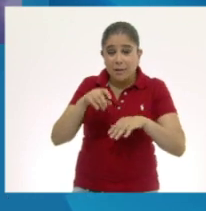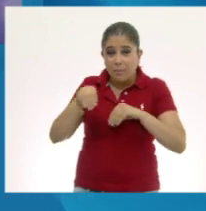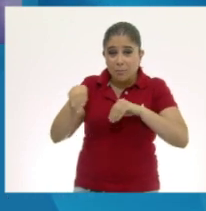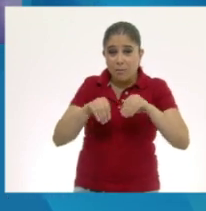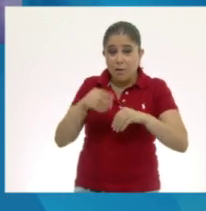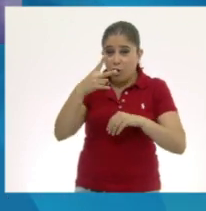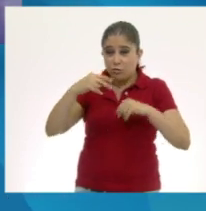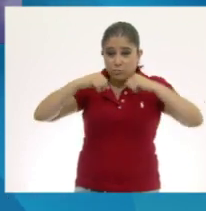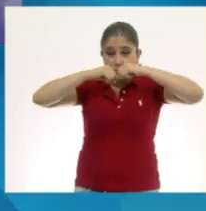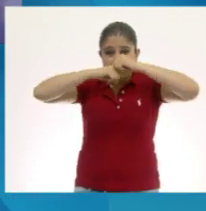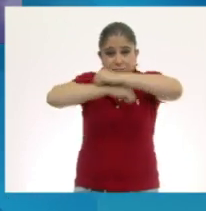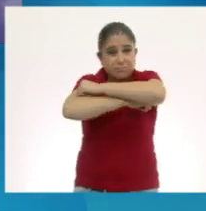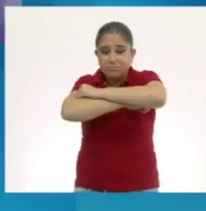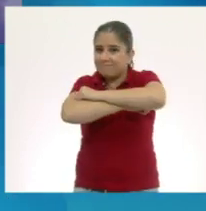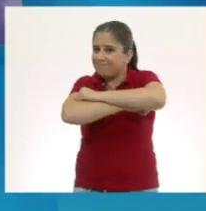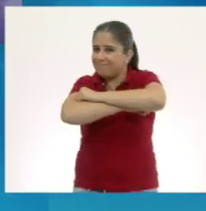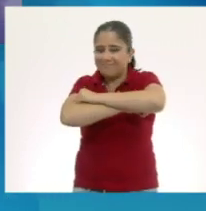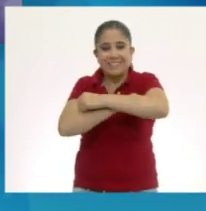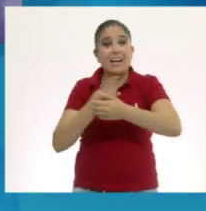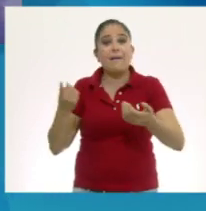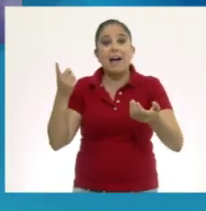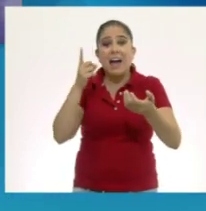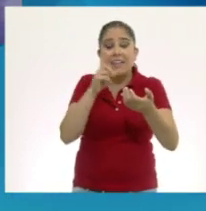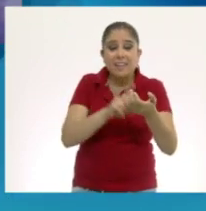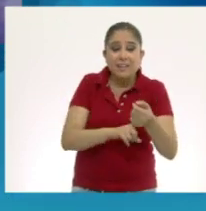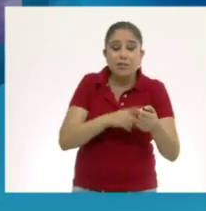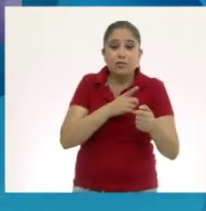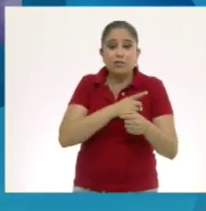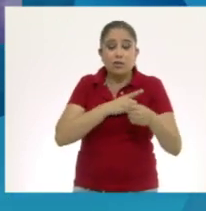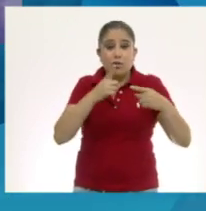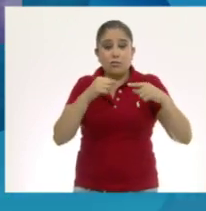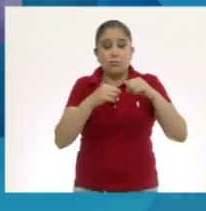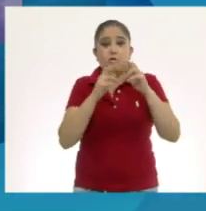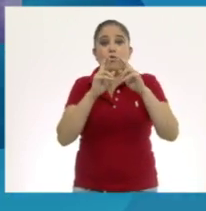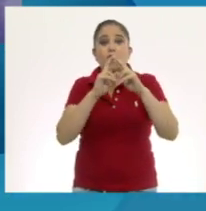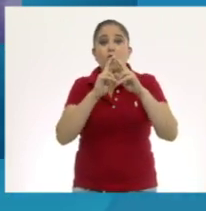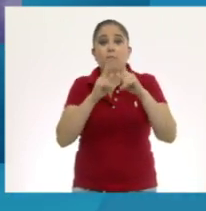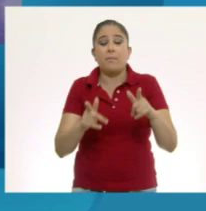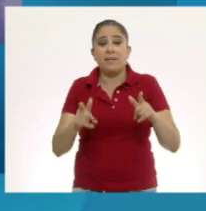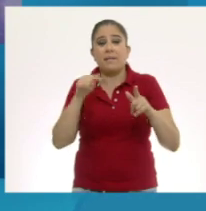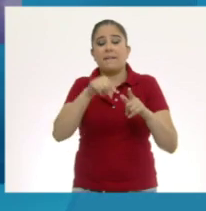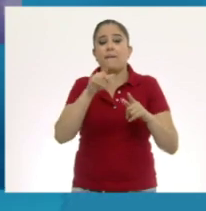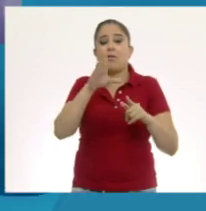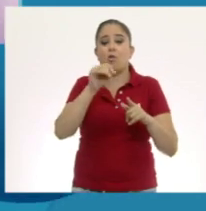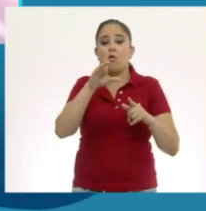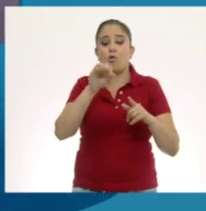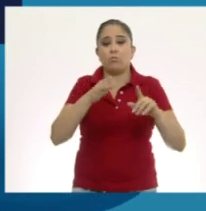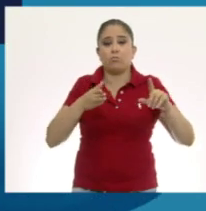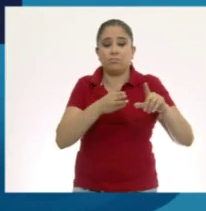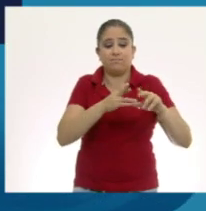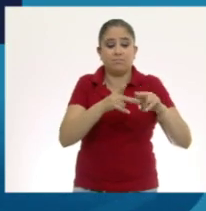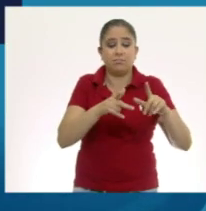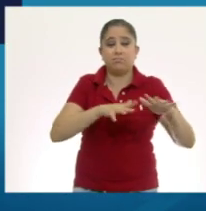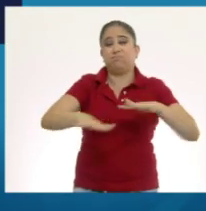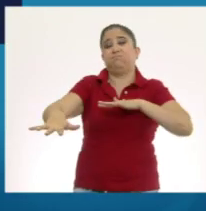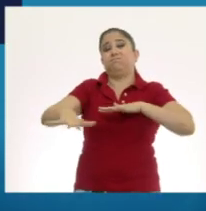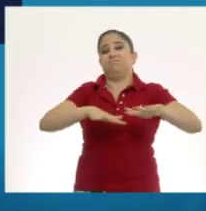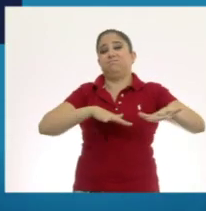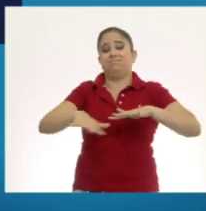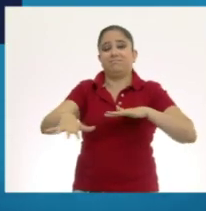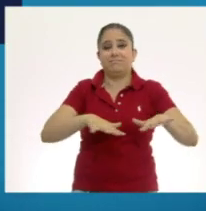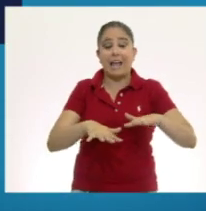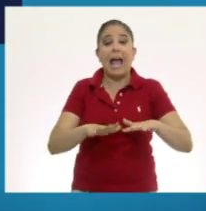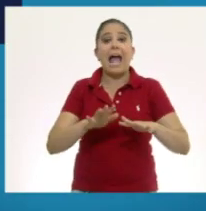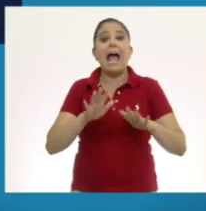de 2 placas. Ocurrió dentro de una sola por una ruptura al interior de la placa de Cocos. Vaya, me